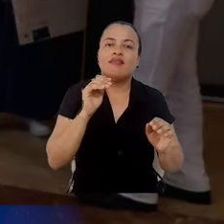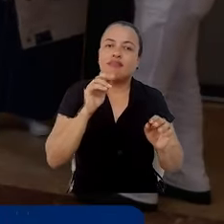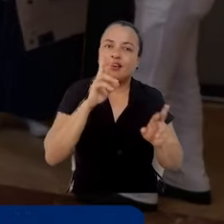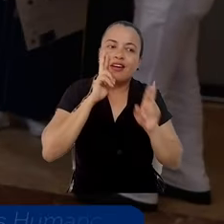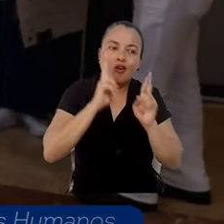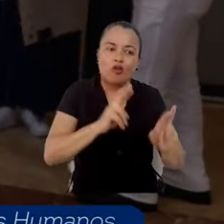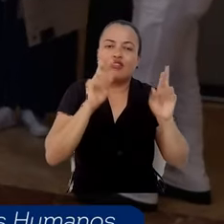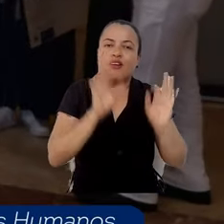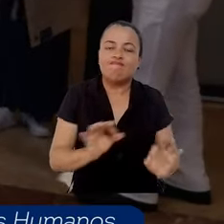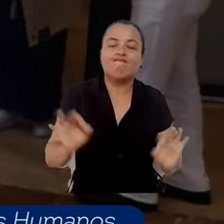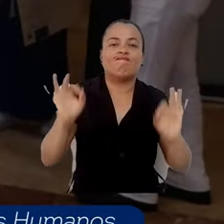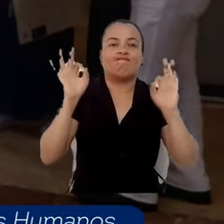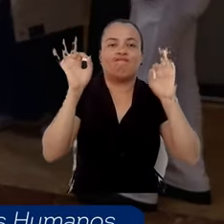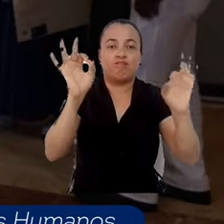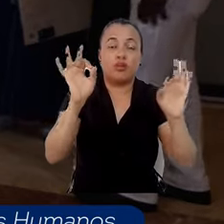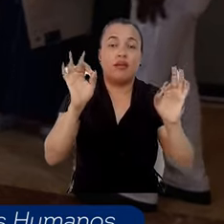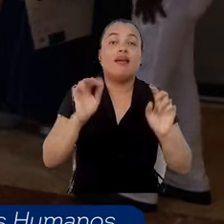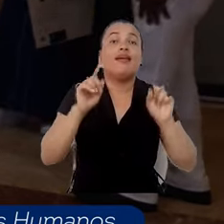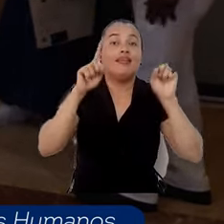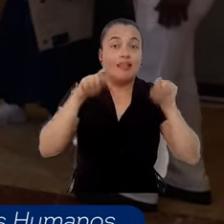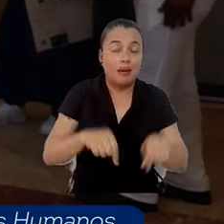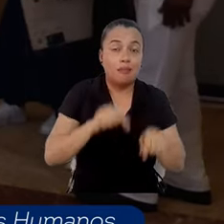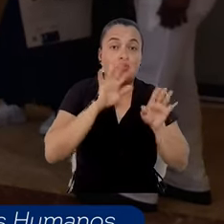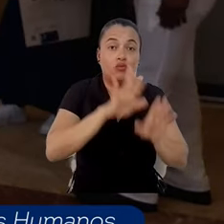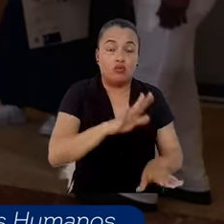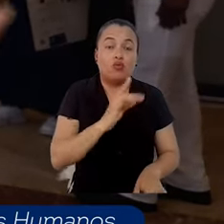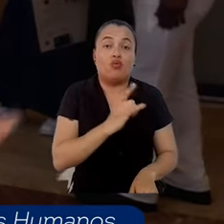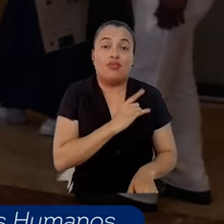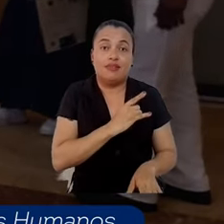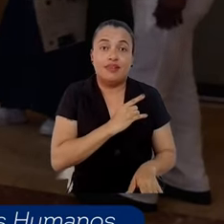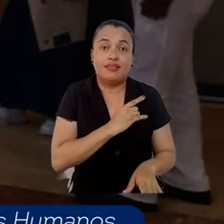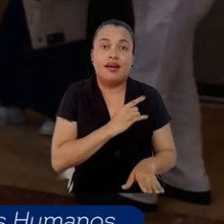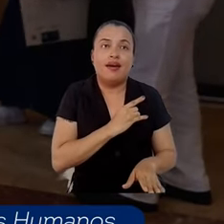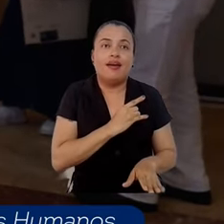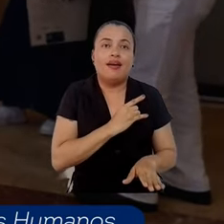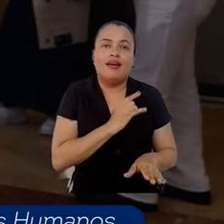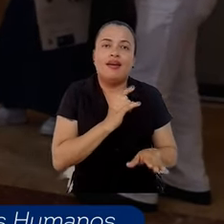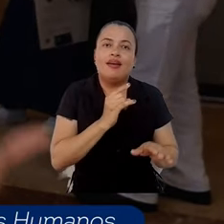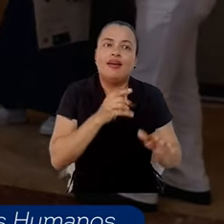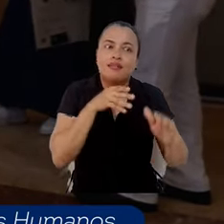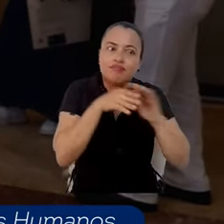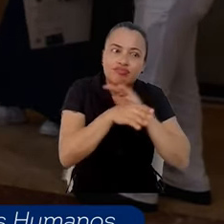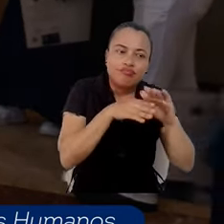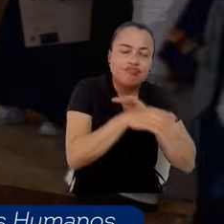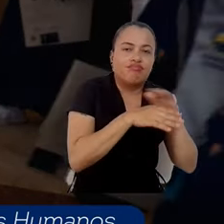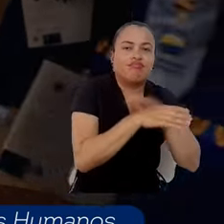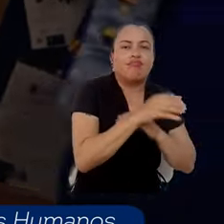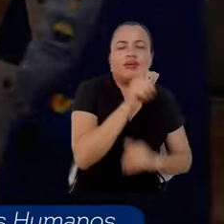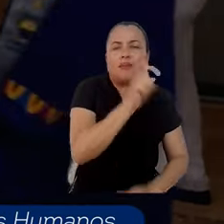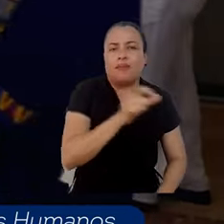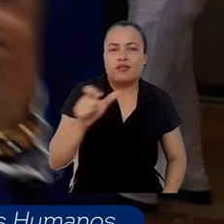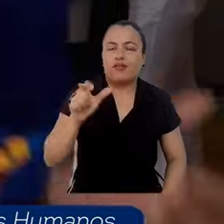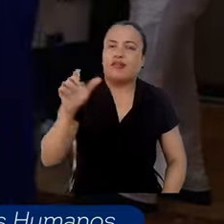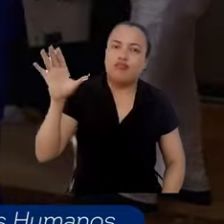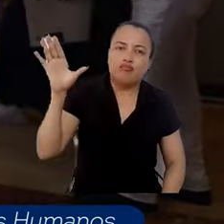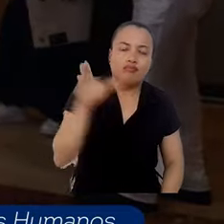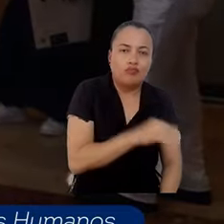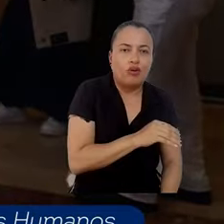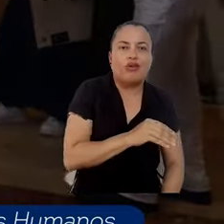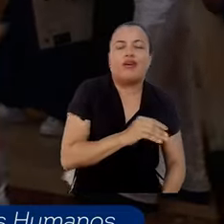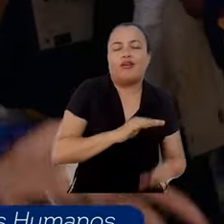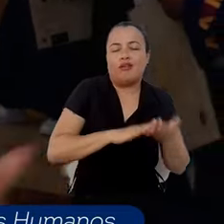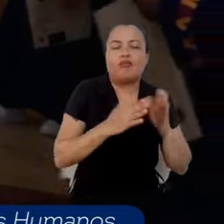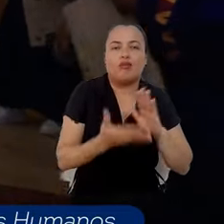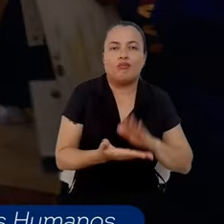altamente reconocida y además es una Alma Mater que es muy asequible para toda